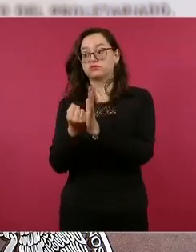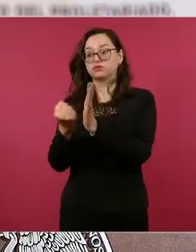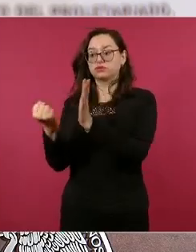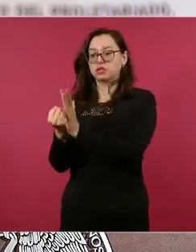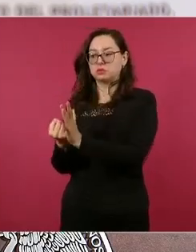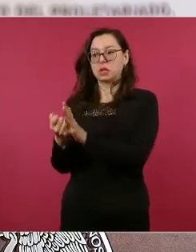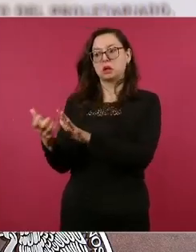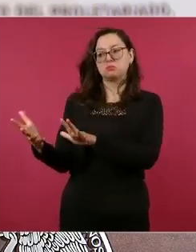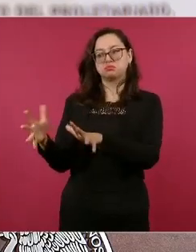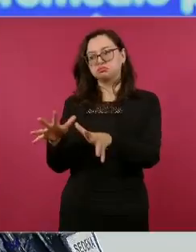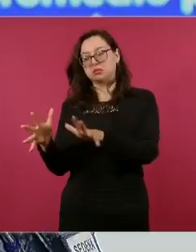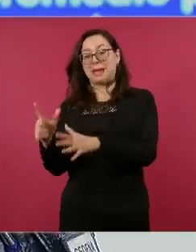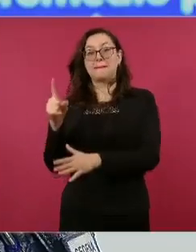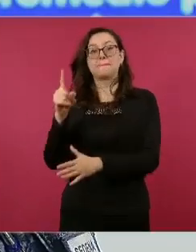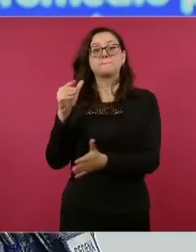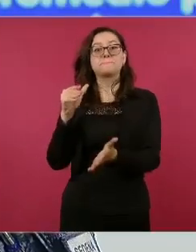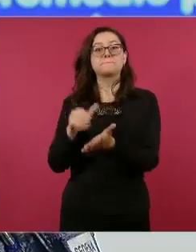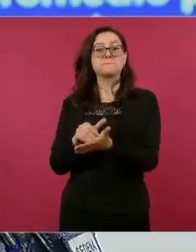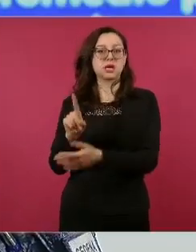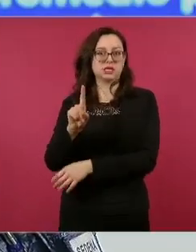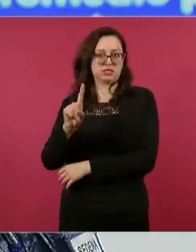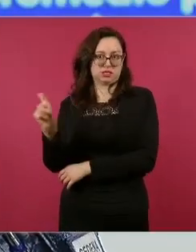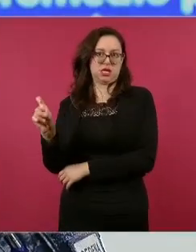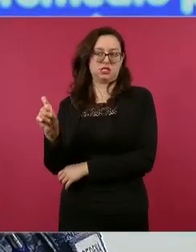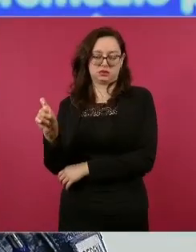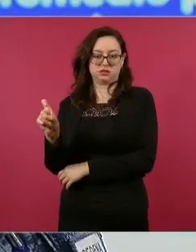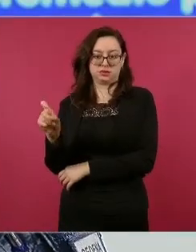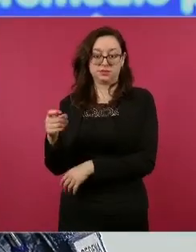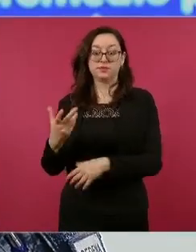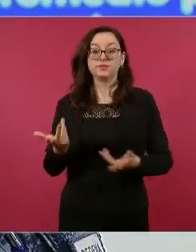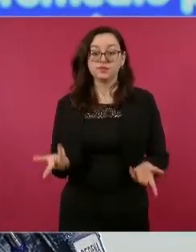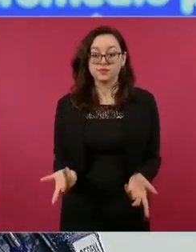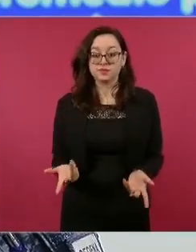1.100 pesos. Cabe mencionar que los